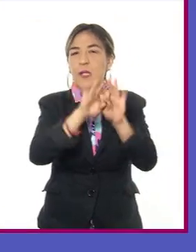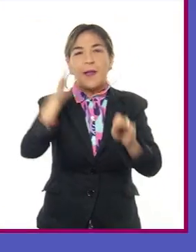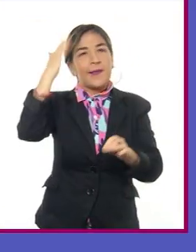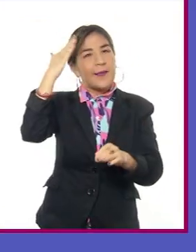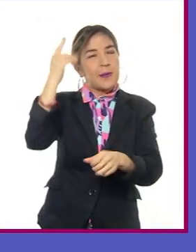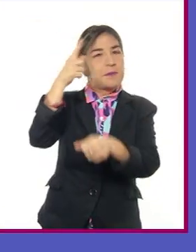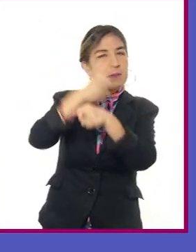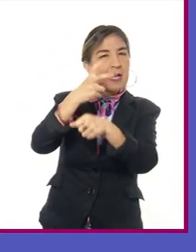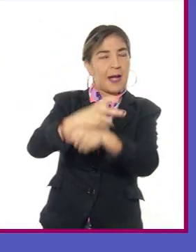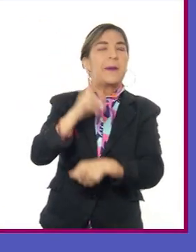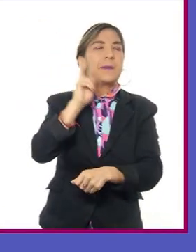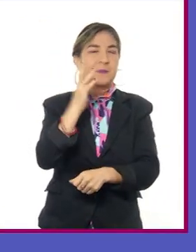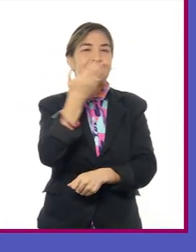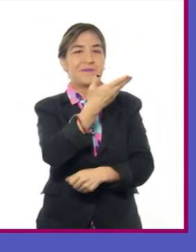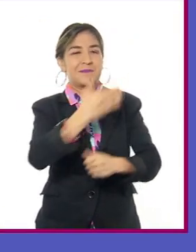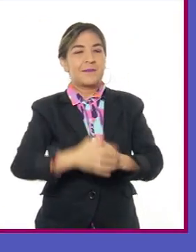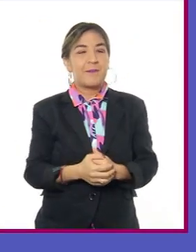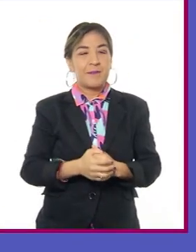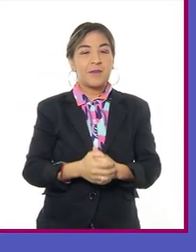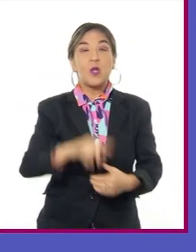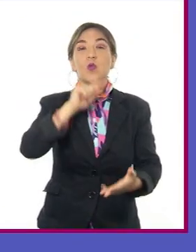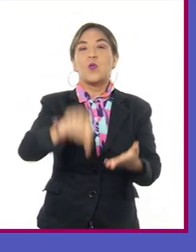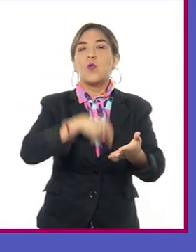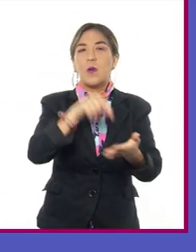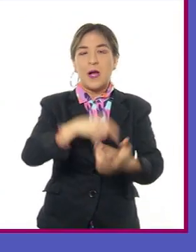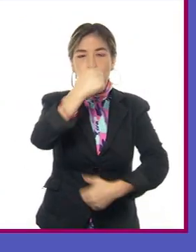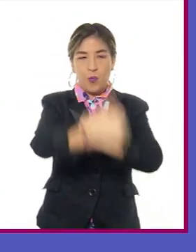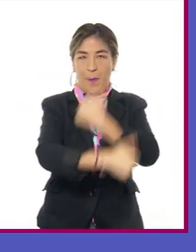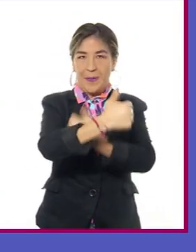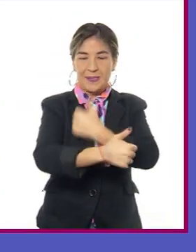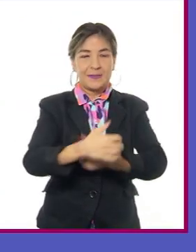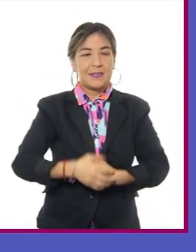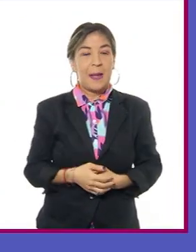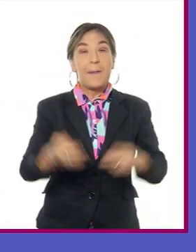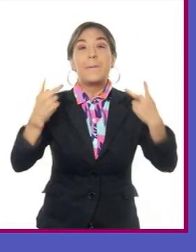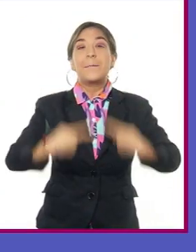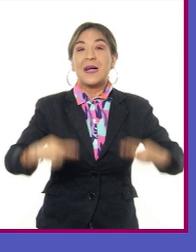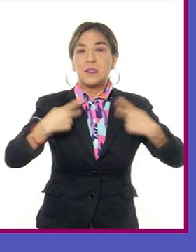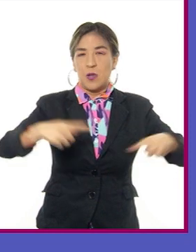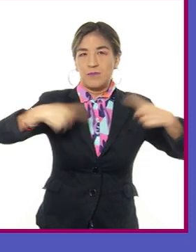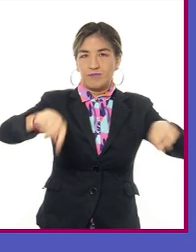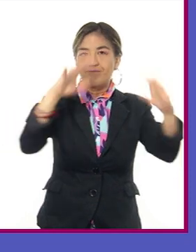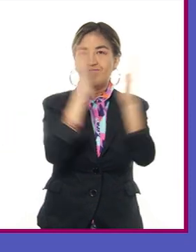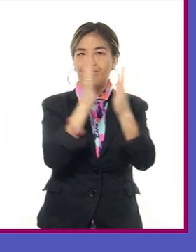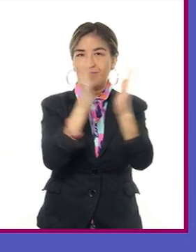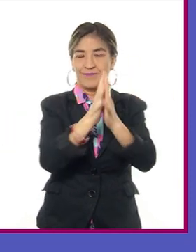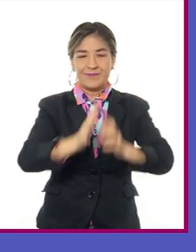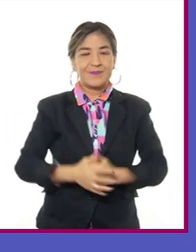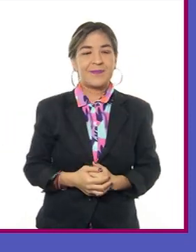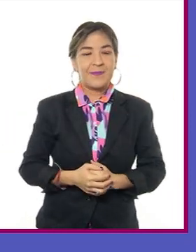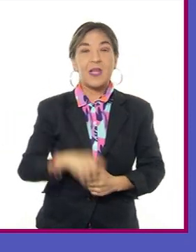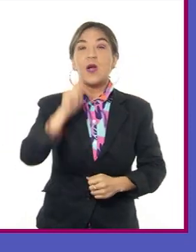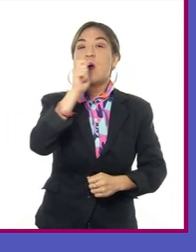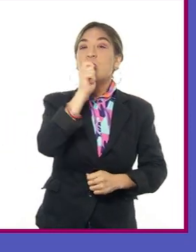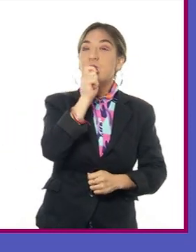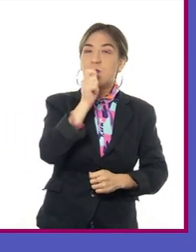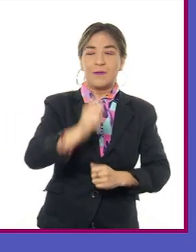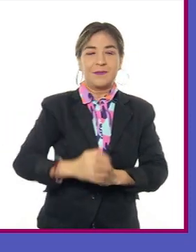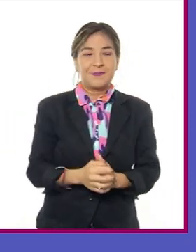Veamos. Área de competencia. Los participantes. Los